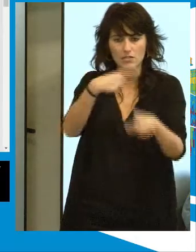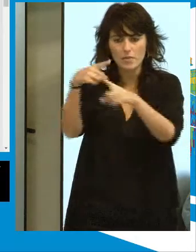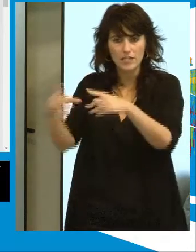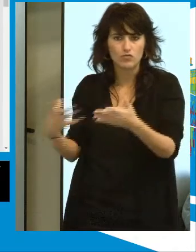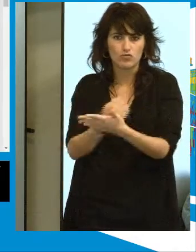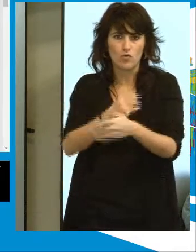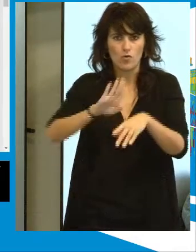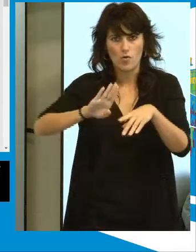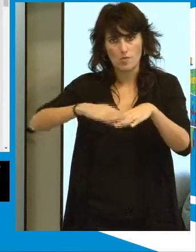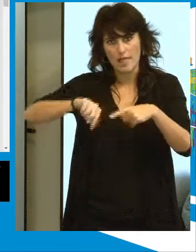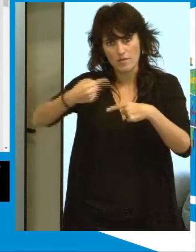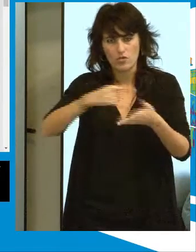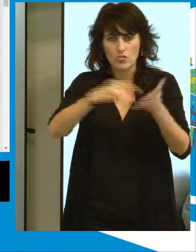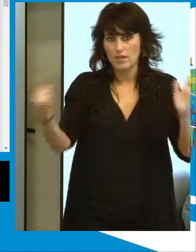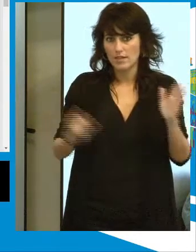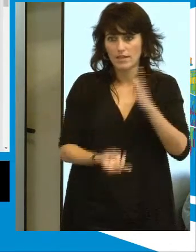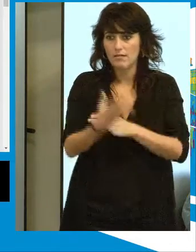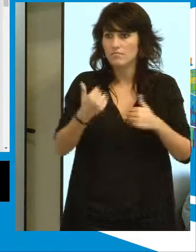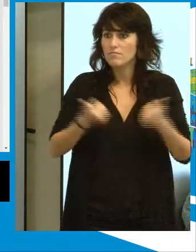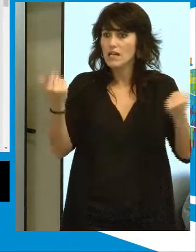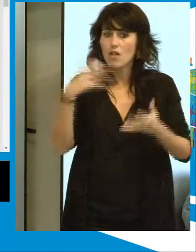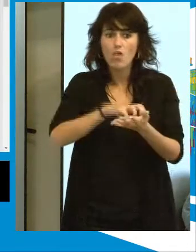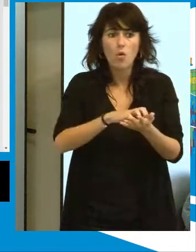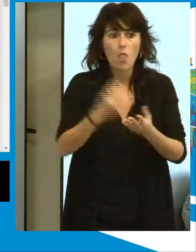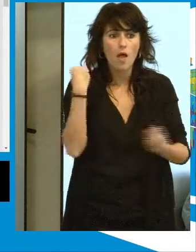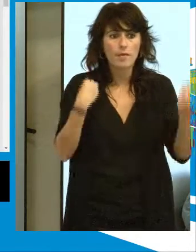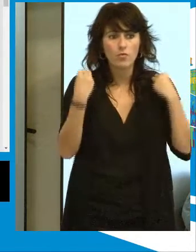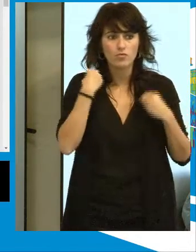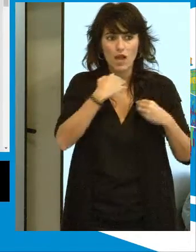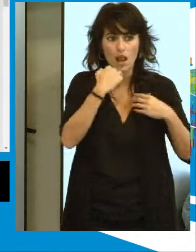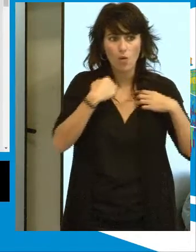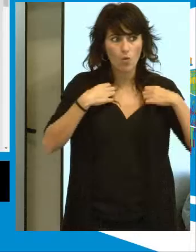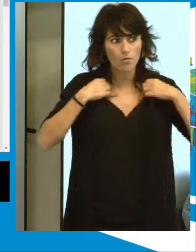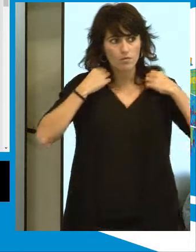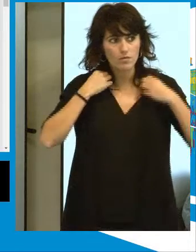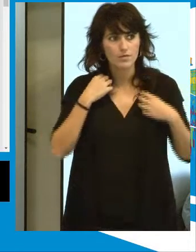técnica. Y hasta aquí. No sé si tenéis alguna duda, alguna pregunta.